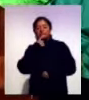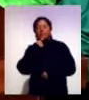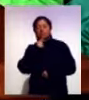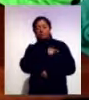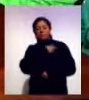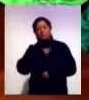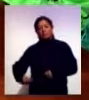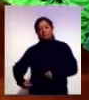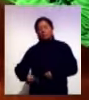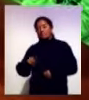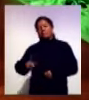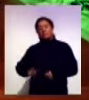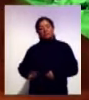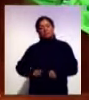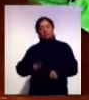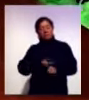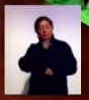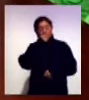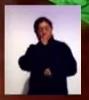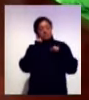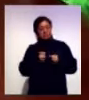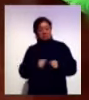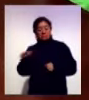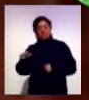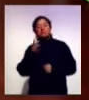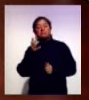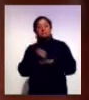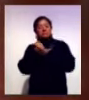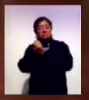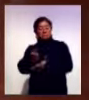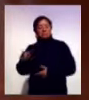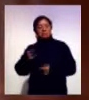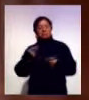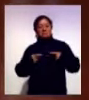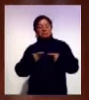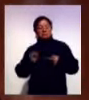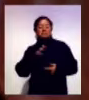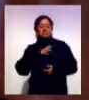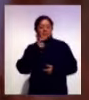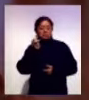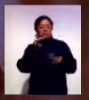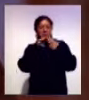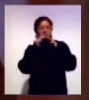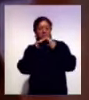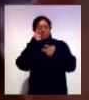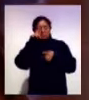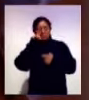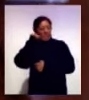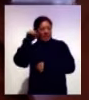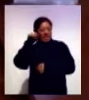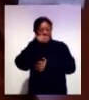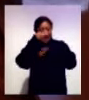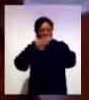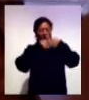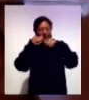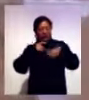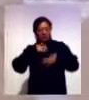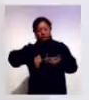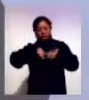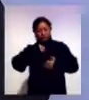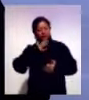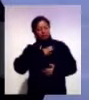Deporte es un reconocimiento al mérito de los galardonados, que se suma a los motivos que existen para manifestar el orgullo de ser